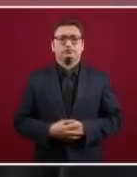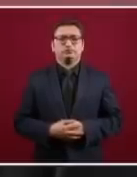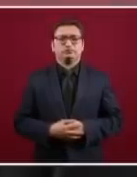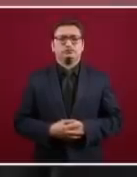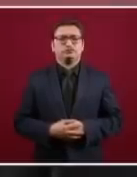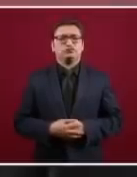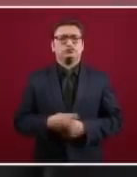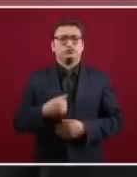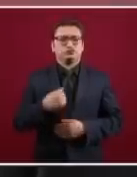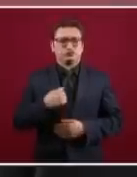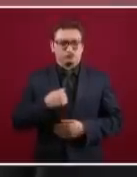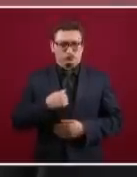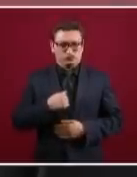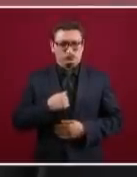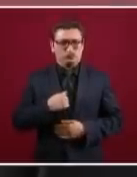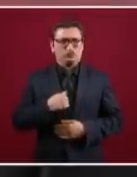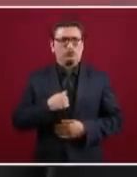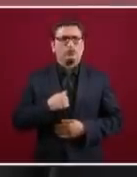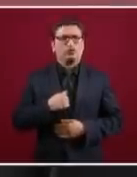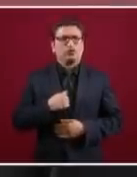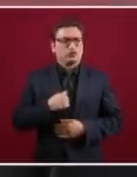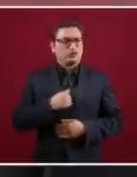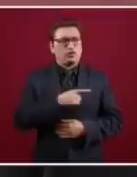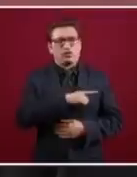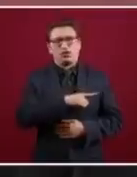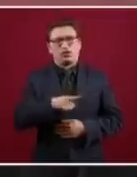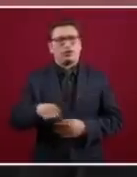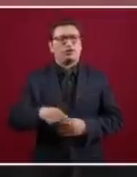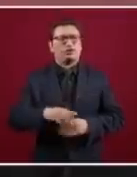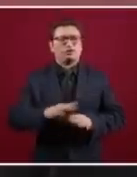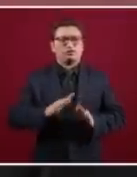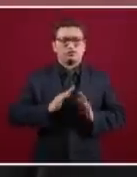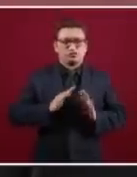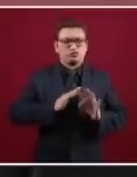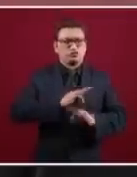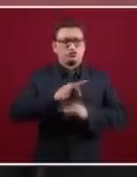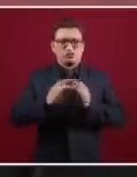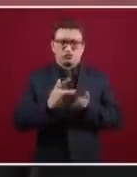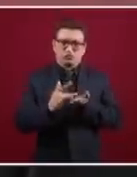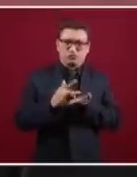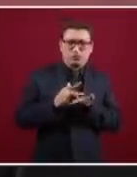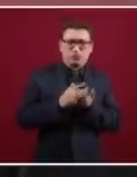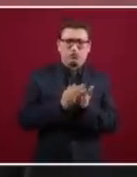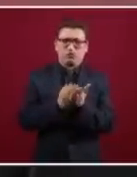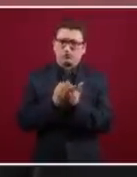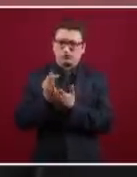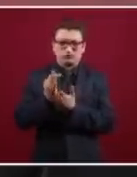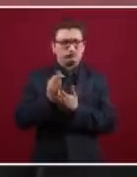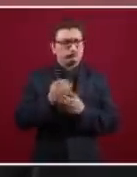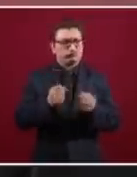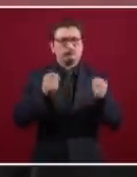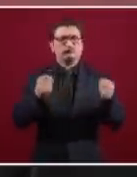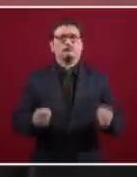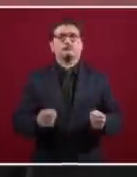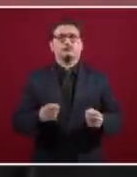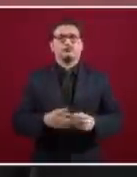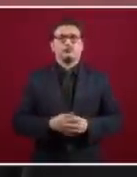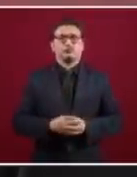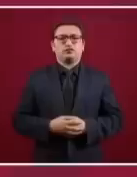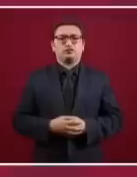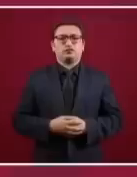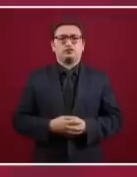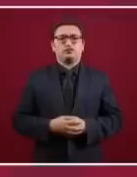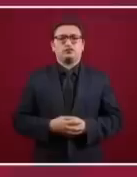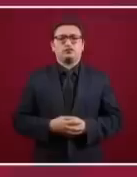cuento con el apoyo con la lealtad del ejército y sobre